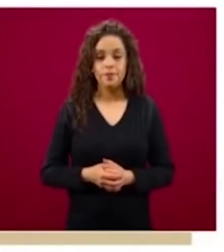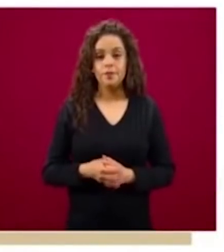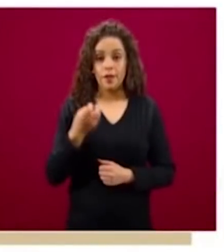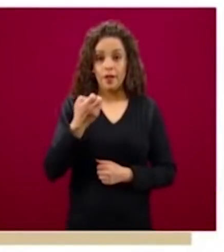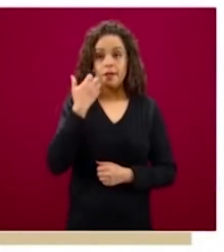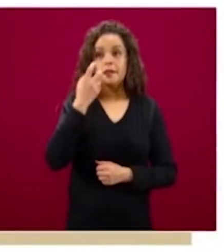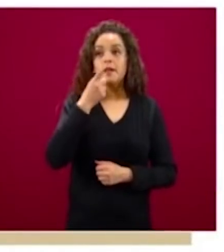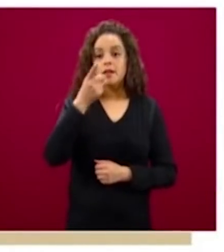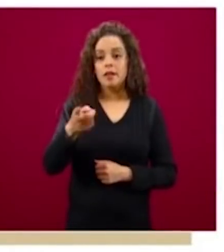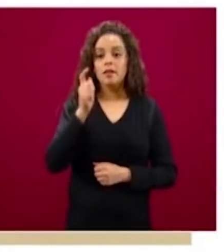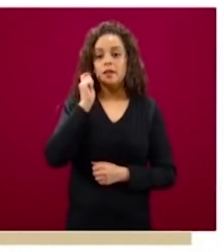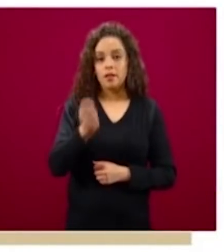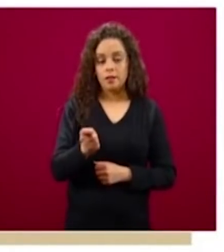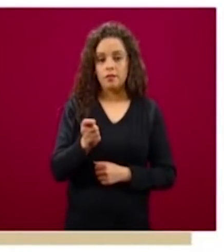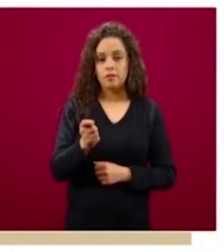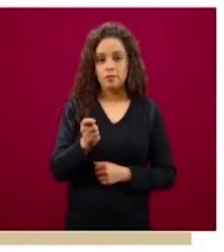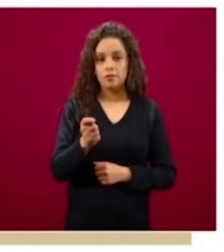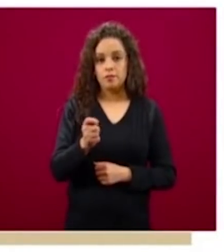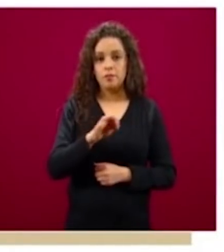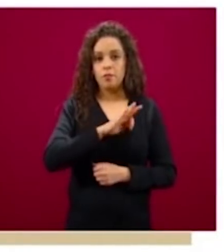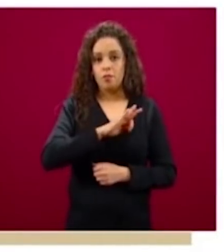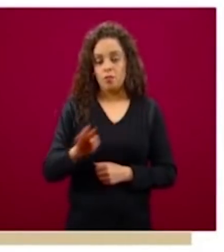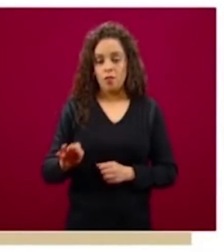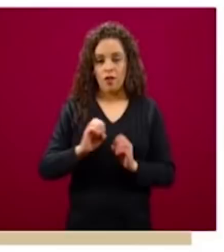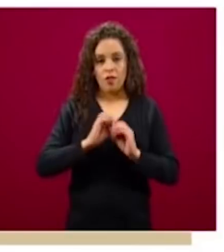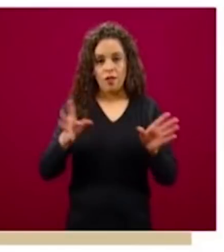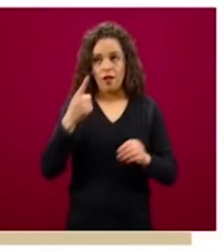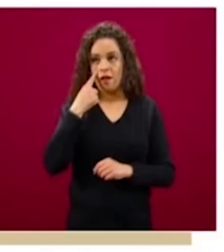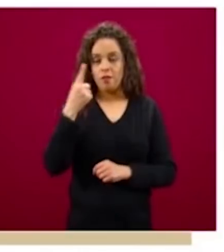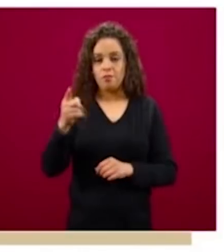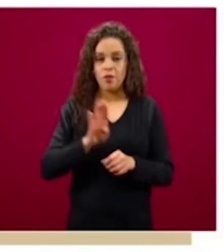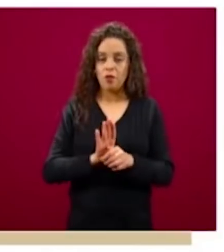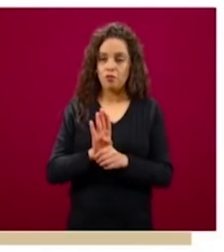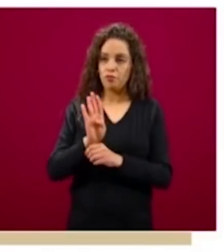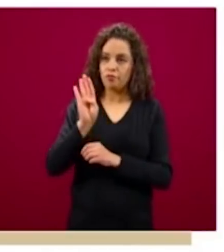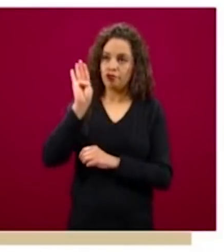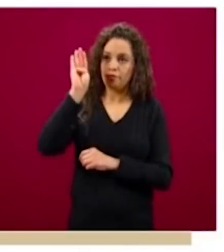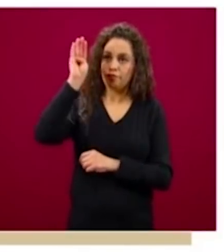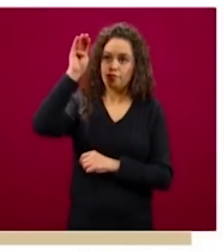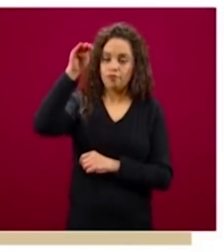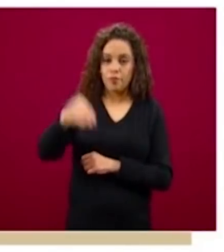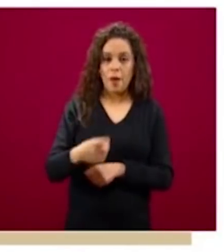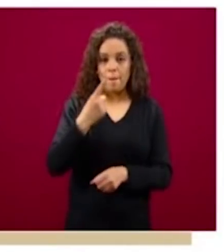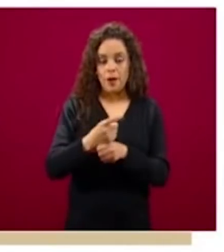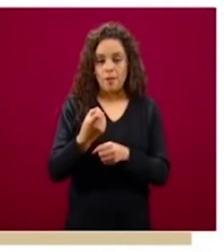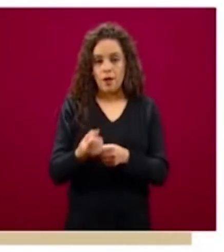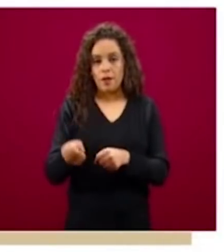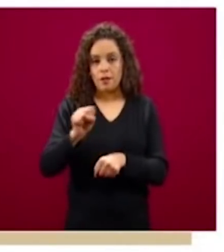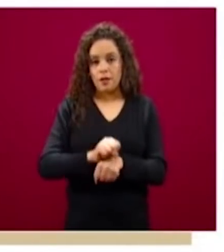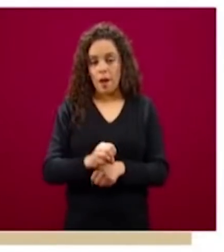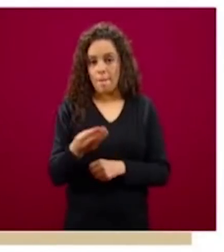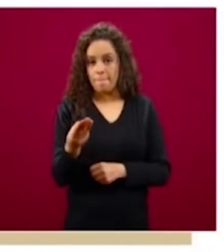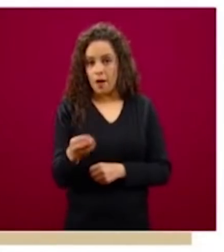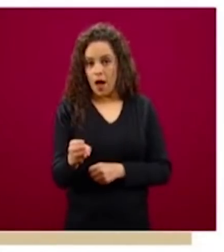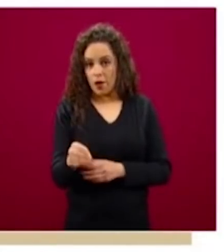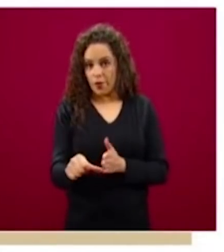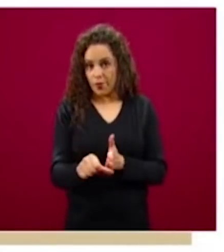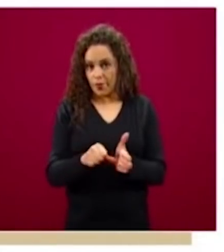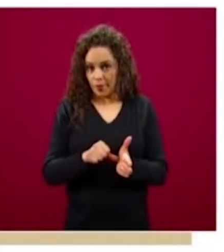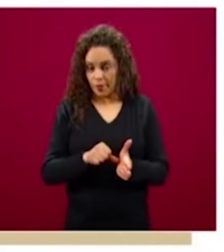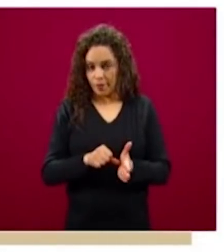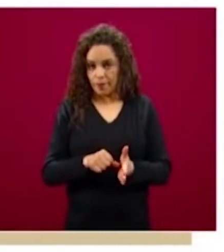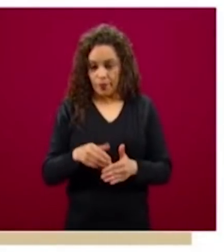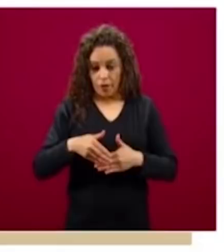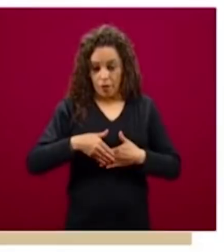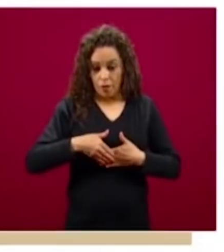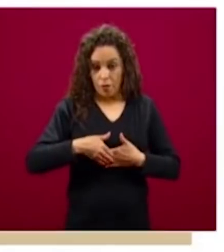tendencia ascendente que era muy clara prácticamente hasta la primera semana de mayo, y en lo que transcurrió todo mayo,